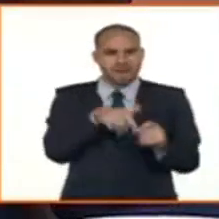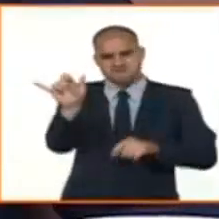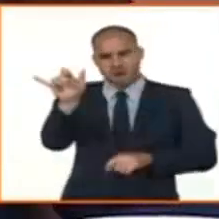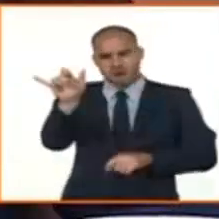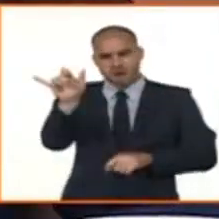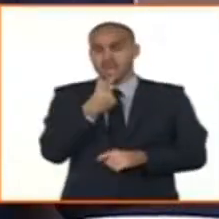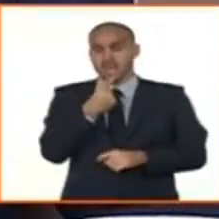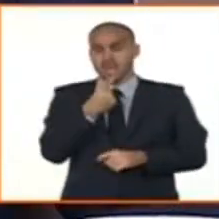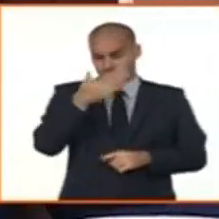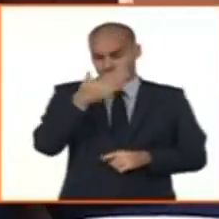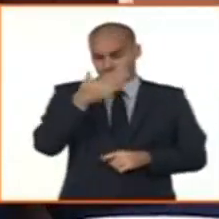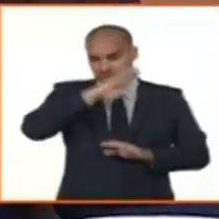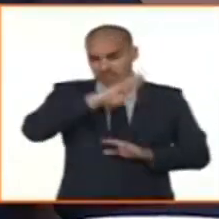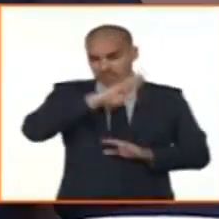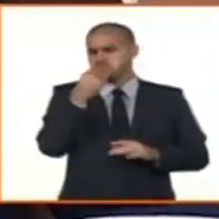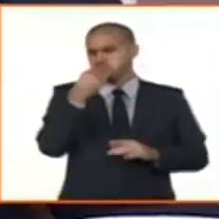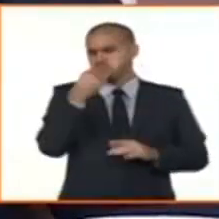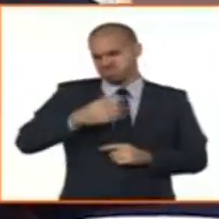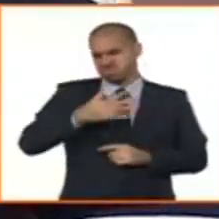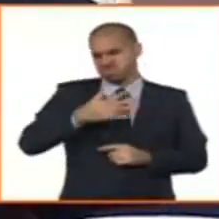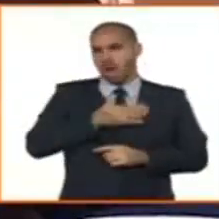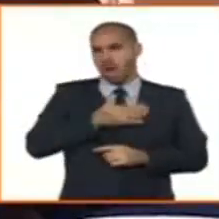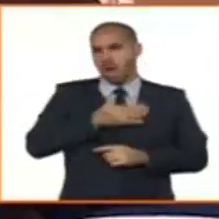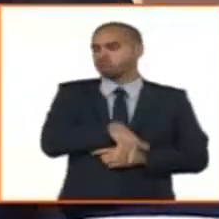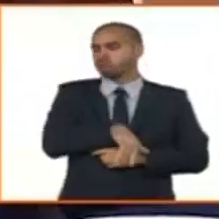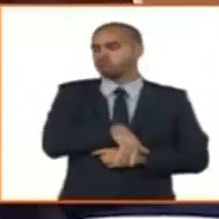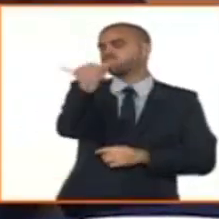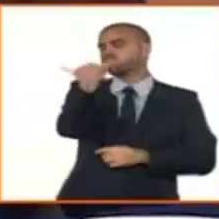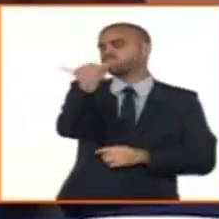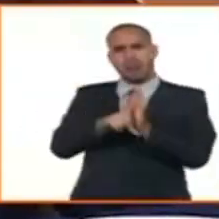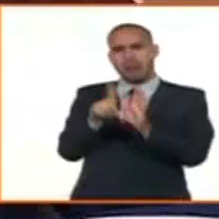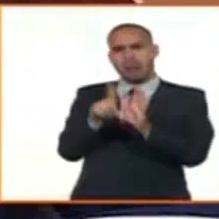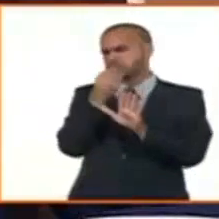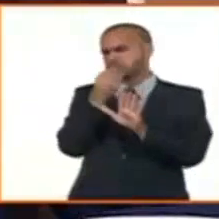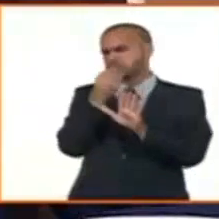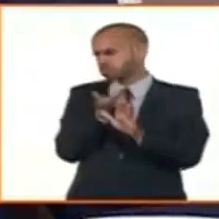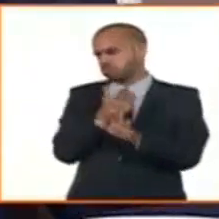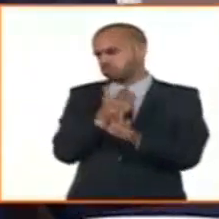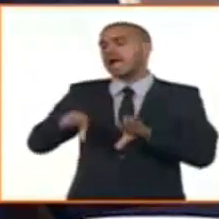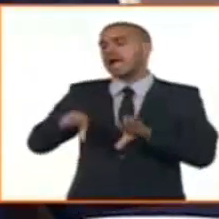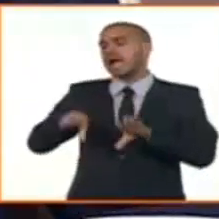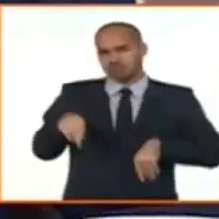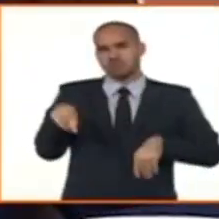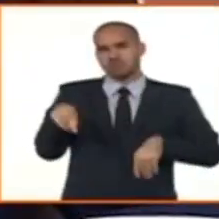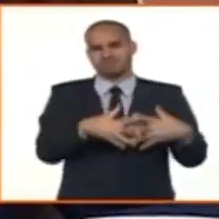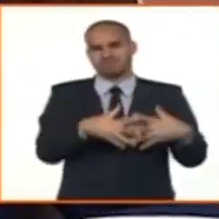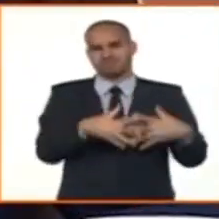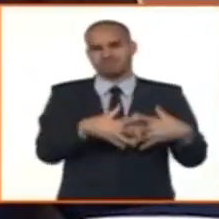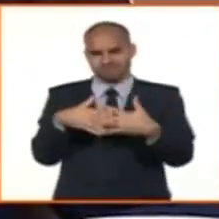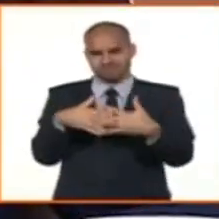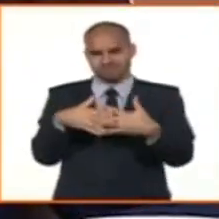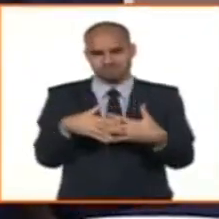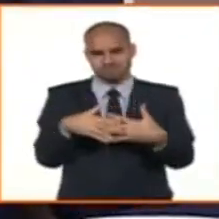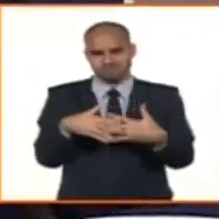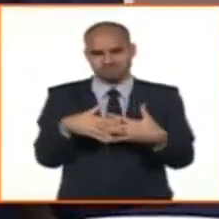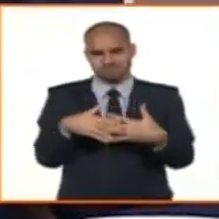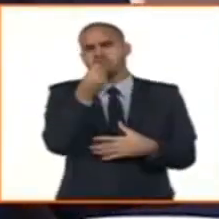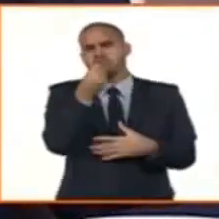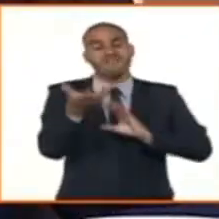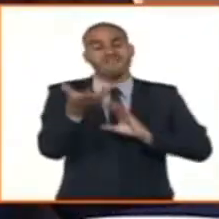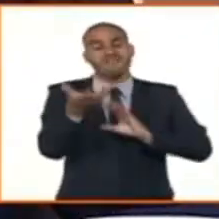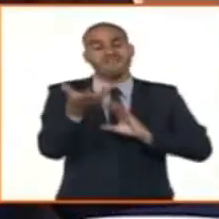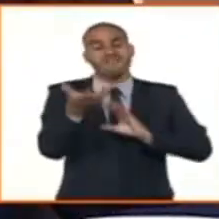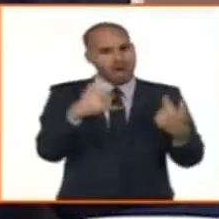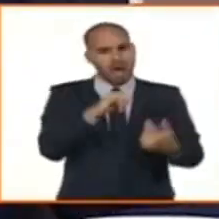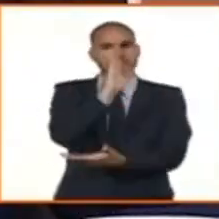derecho de viajar a los Estados Unidos y de ser aceptados en los Estados Unidos, con independencia de la vía o la forma que utilicen para llegar a